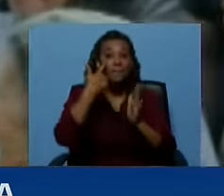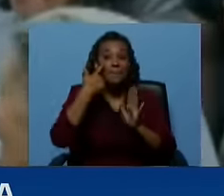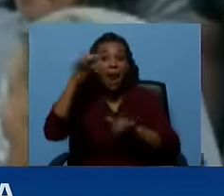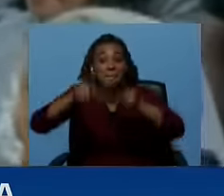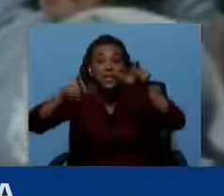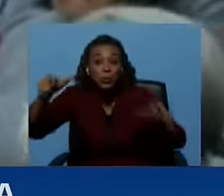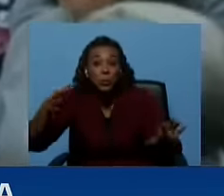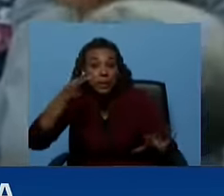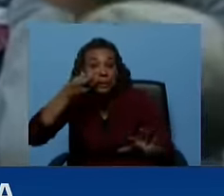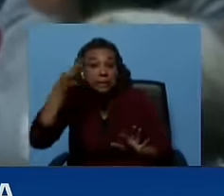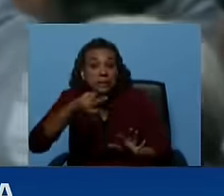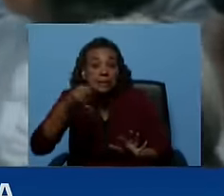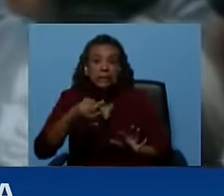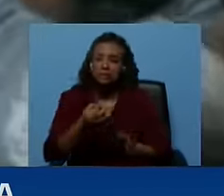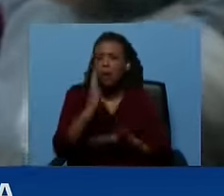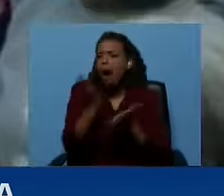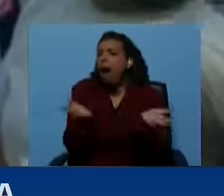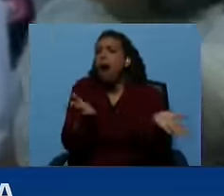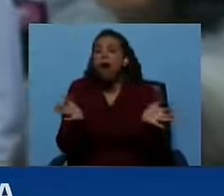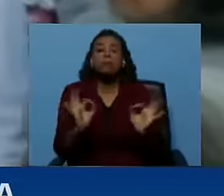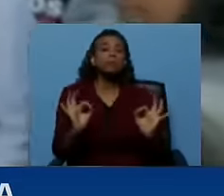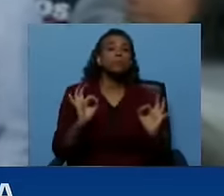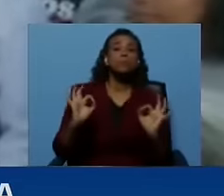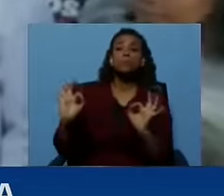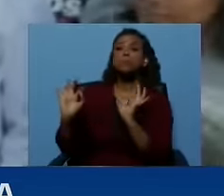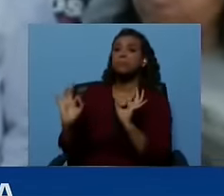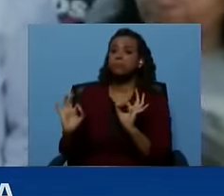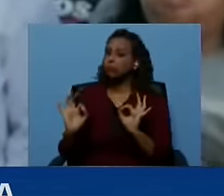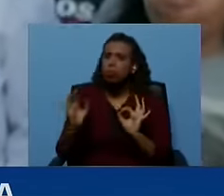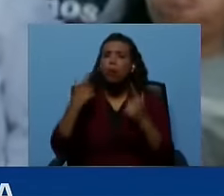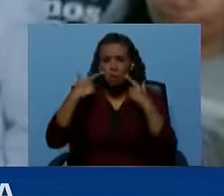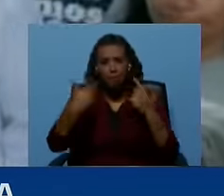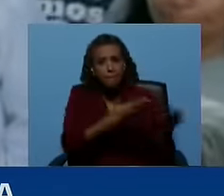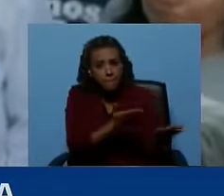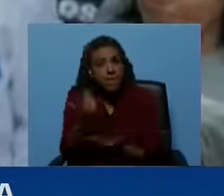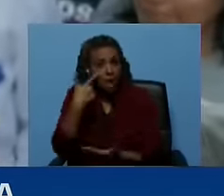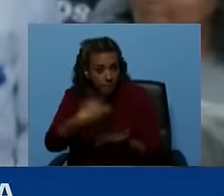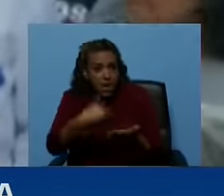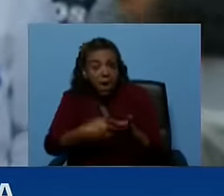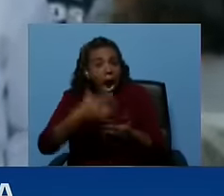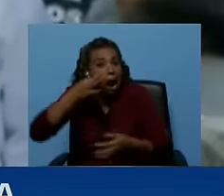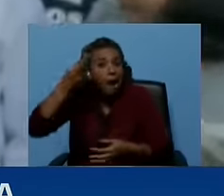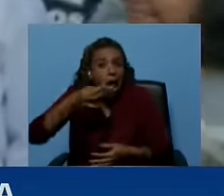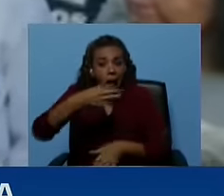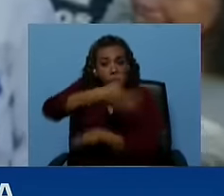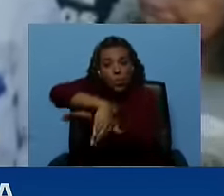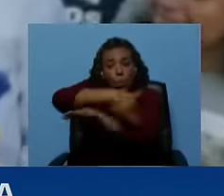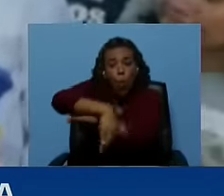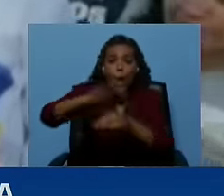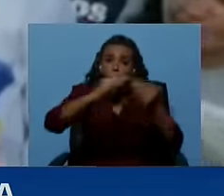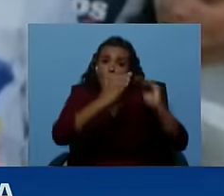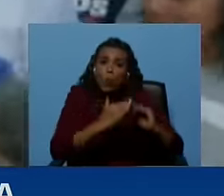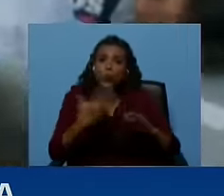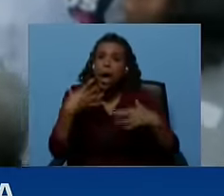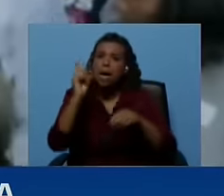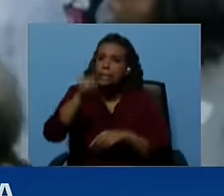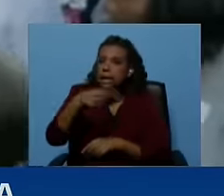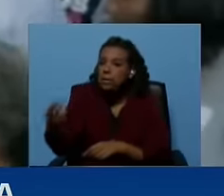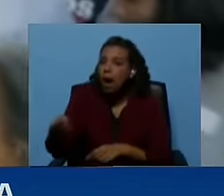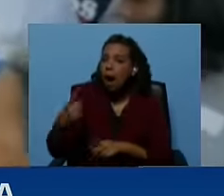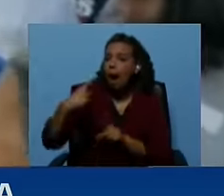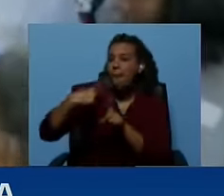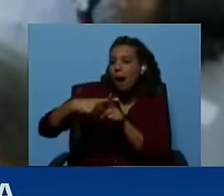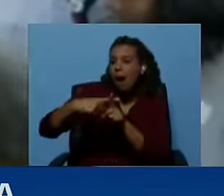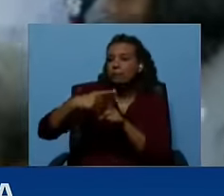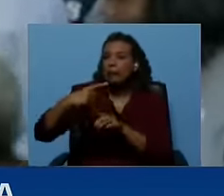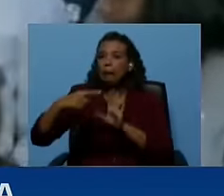ahí sin tanto protocolo y sin tanta seguridad y sin tanta preparación le diga al presidente Cómo están las cosas en sus comunidades qué se está haciendo bien qu se está